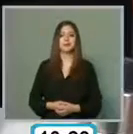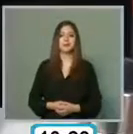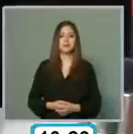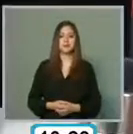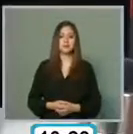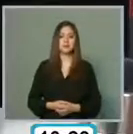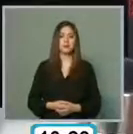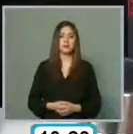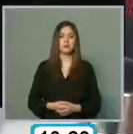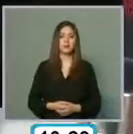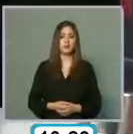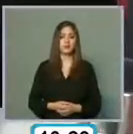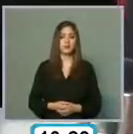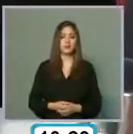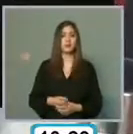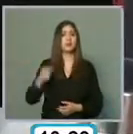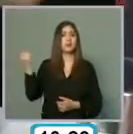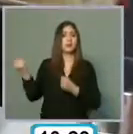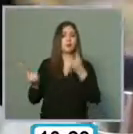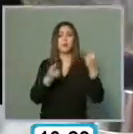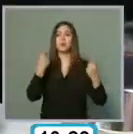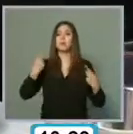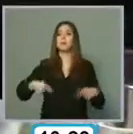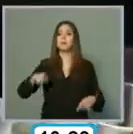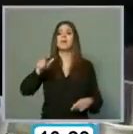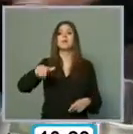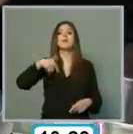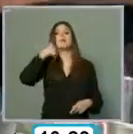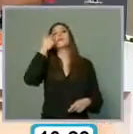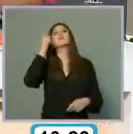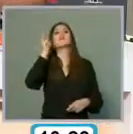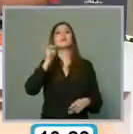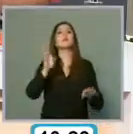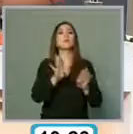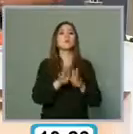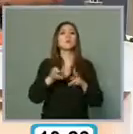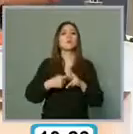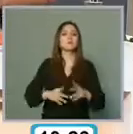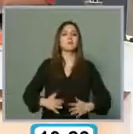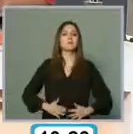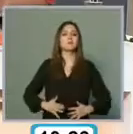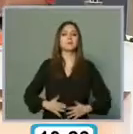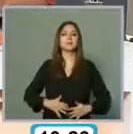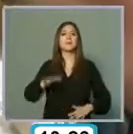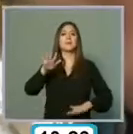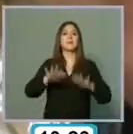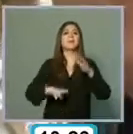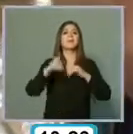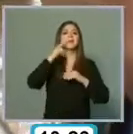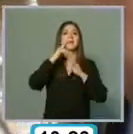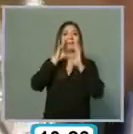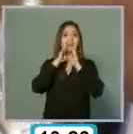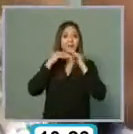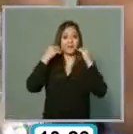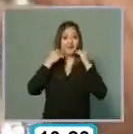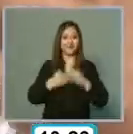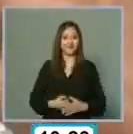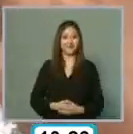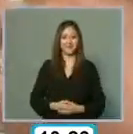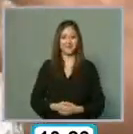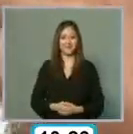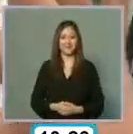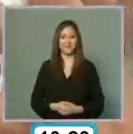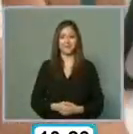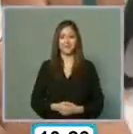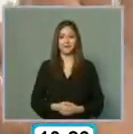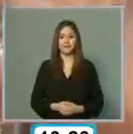Dicen que se empieza por el estómago, ¿no? Vean, a todos, nada más dicen ligue y luego. Mira, hasta sonreímos de volada. Ok, lo que